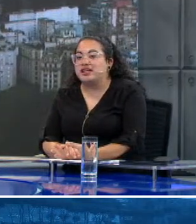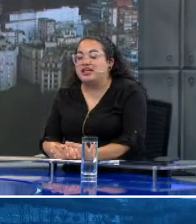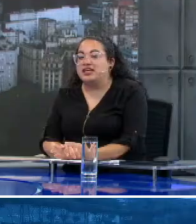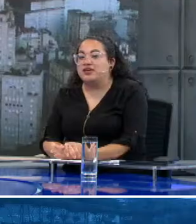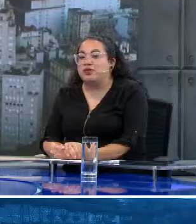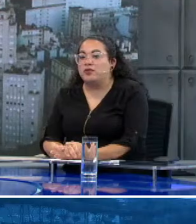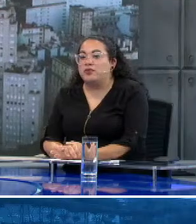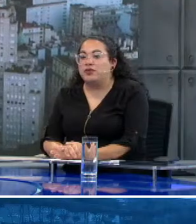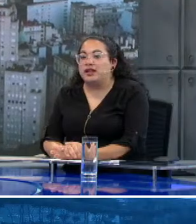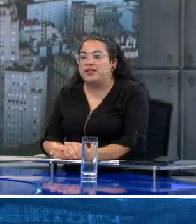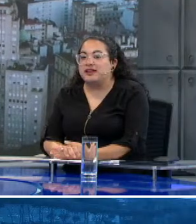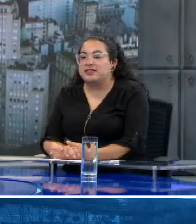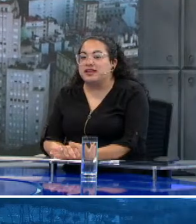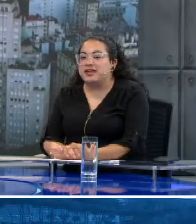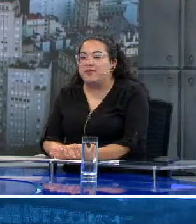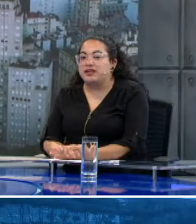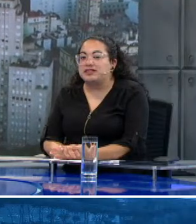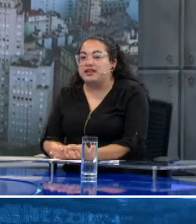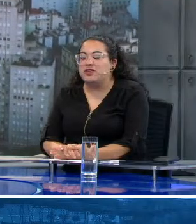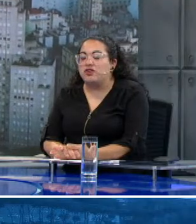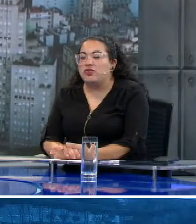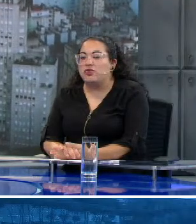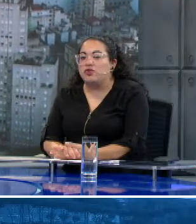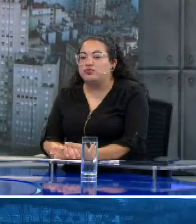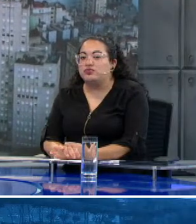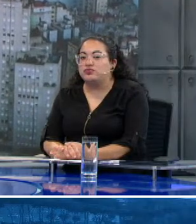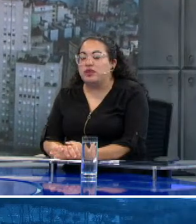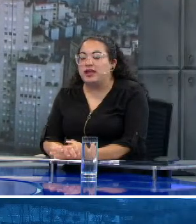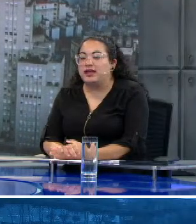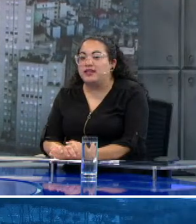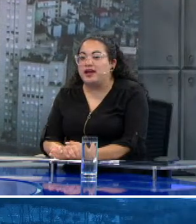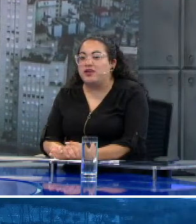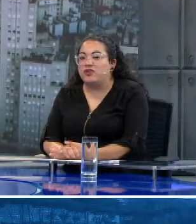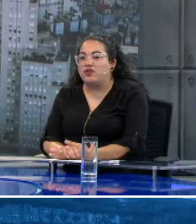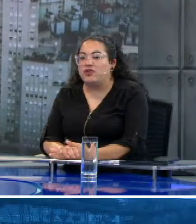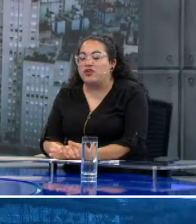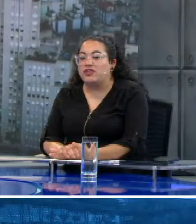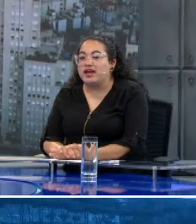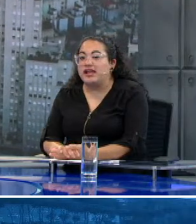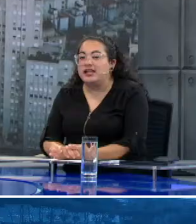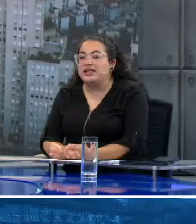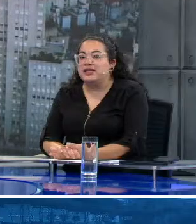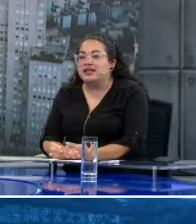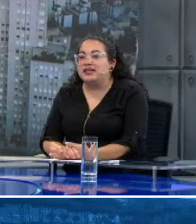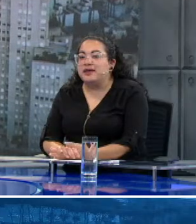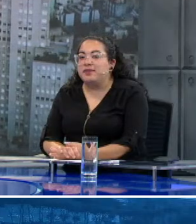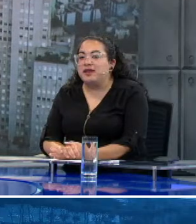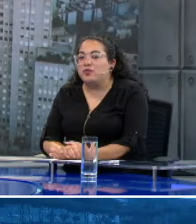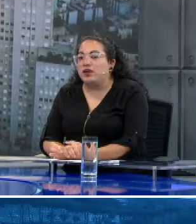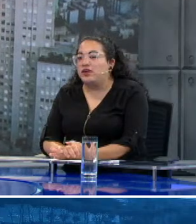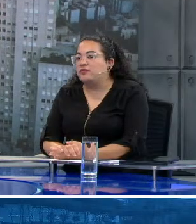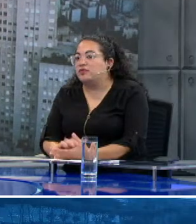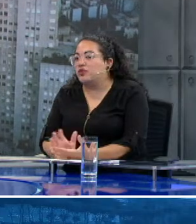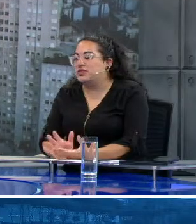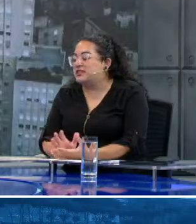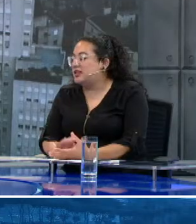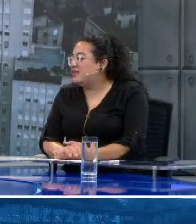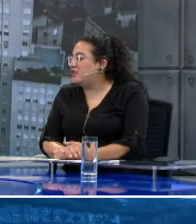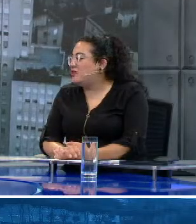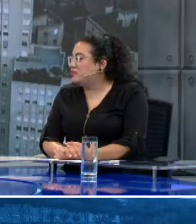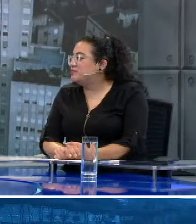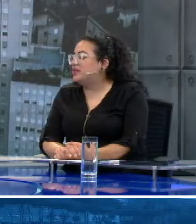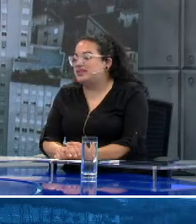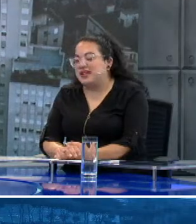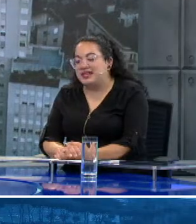ayer, bueno, pudieran darse más seguido con un diálogo cordial y también, bueno, y un ambiente un poco